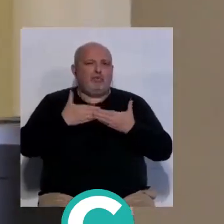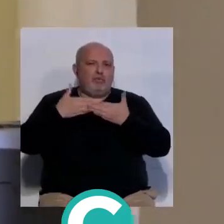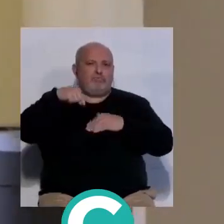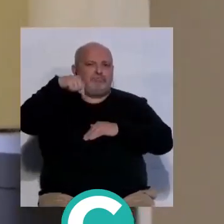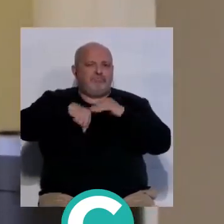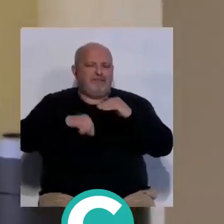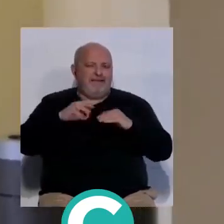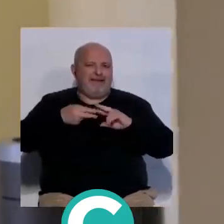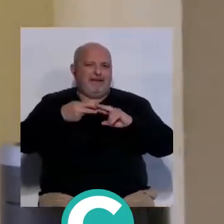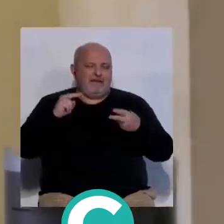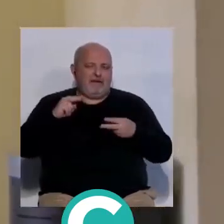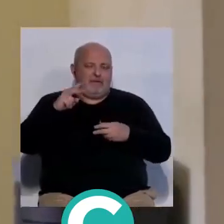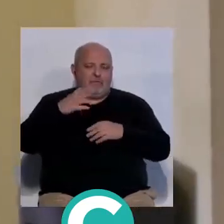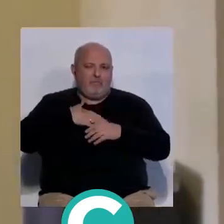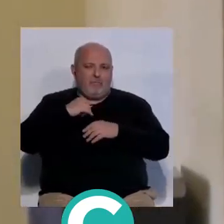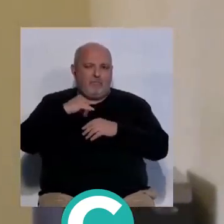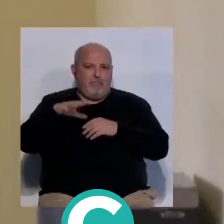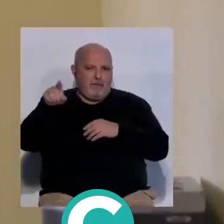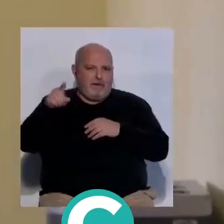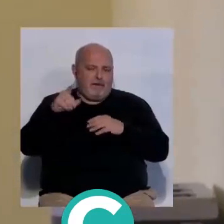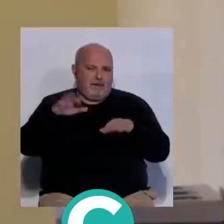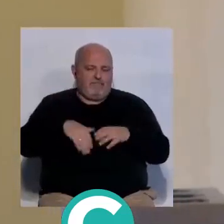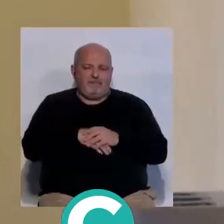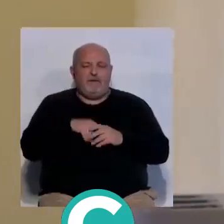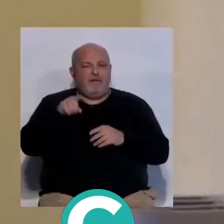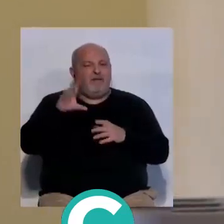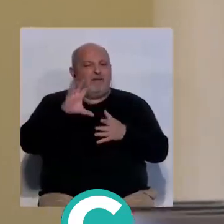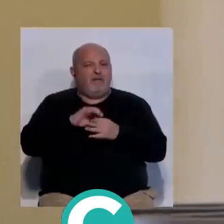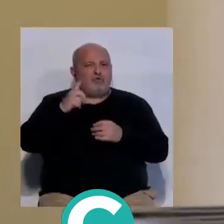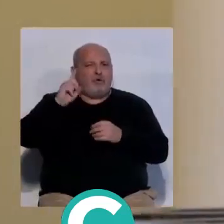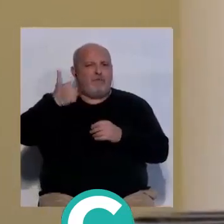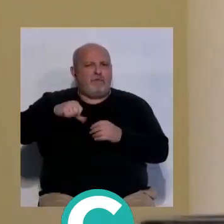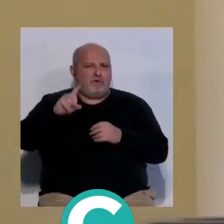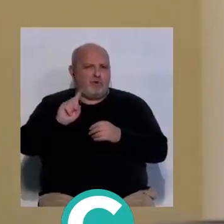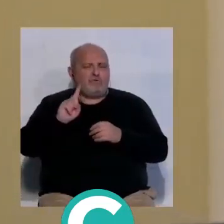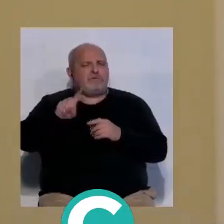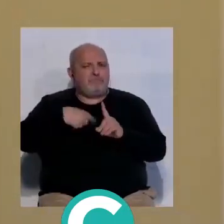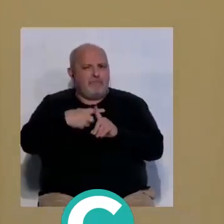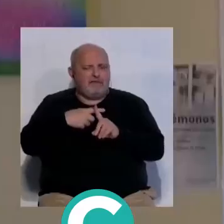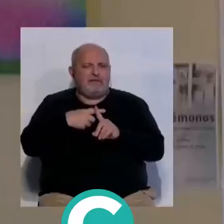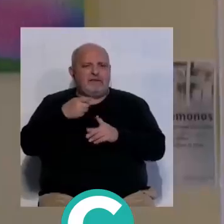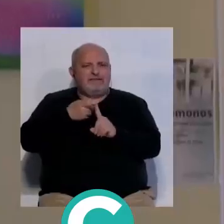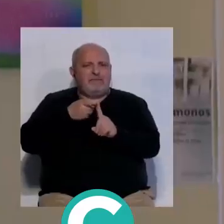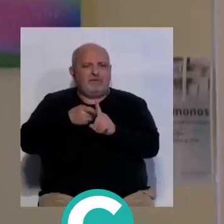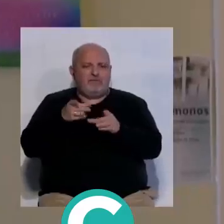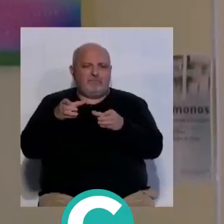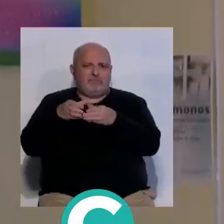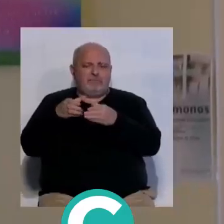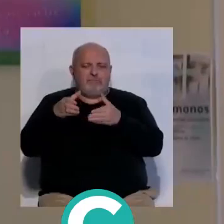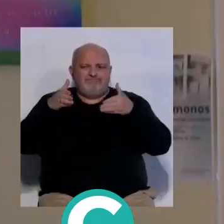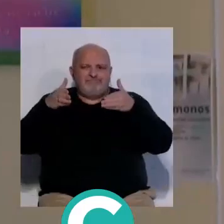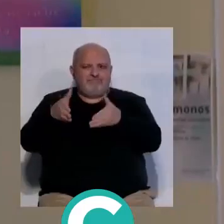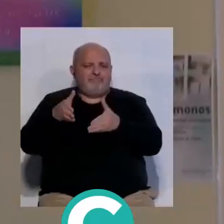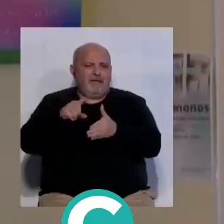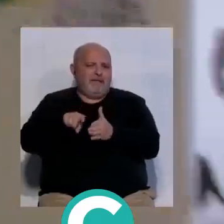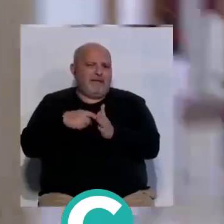genético correspondiente al Hospital Puerta del Mar. Este servicio se encarga no solo de la evaluación, sino también del seguimiento del caso con un abordaje